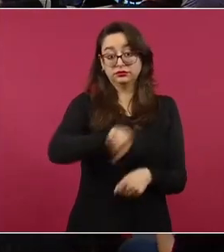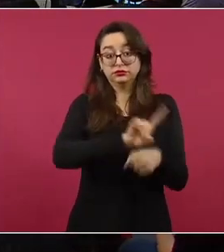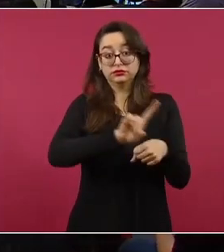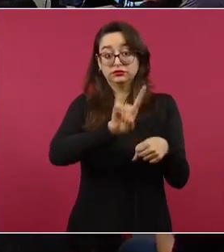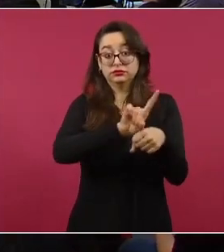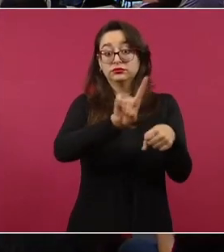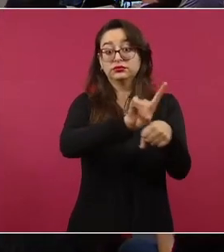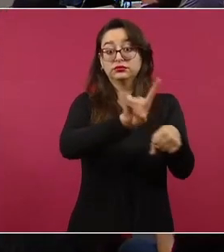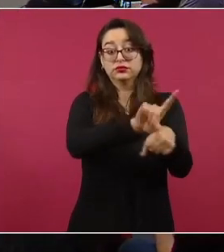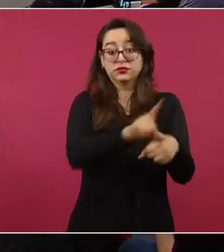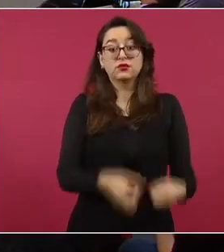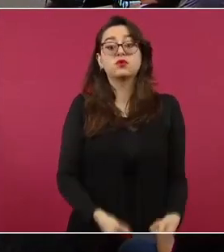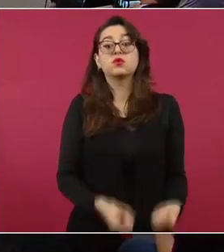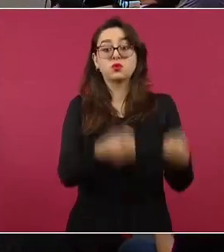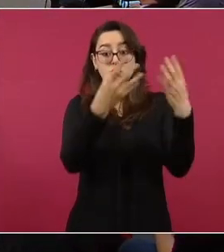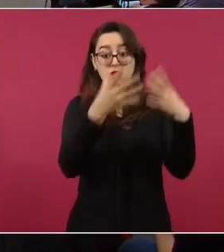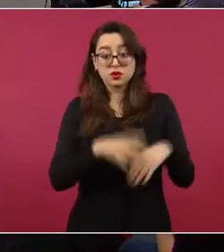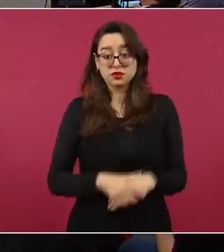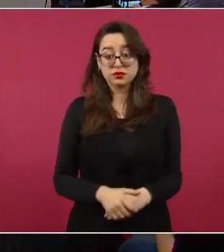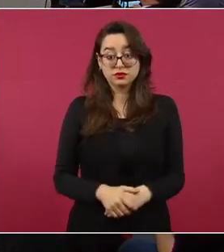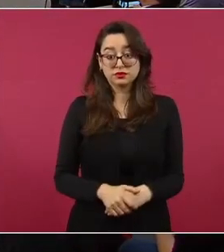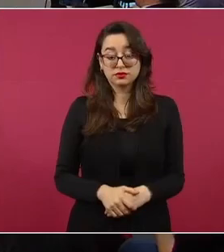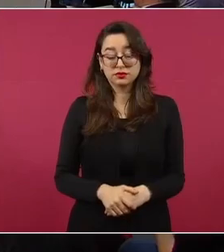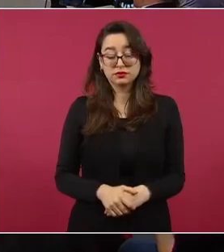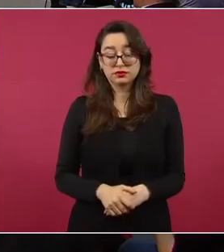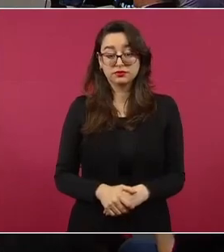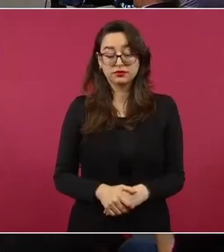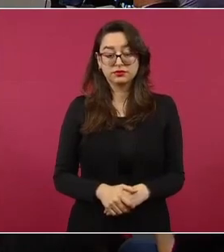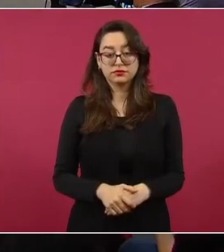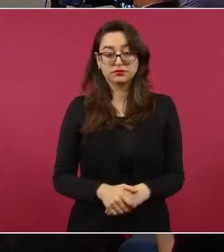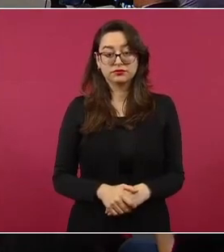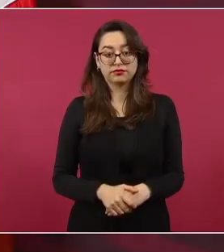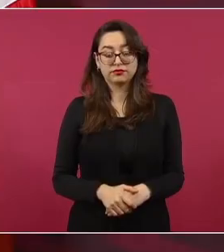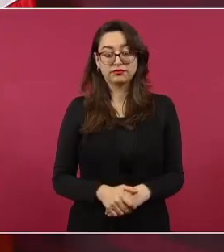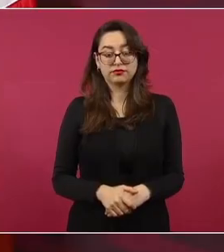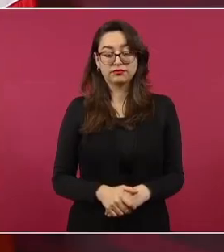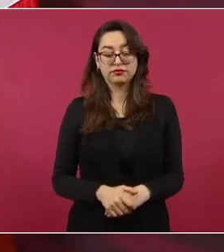es bruto, no son netos,